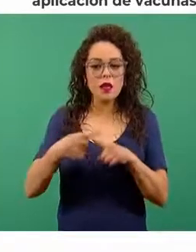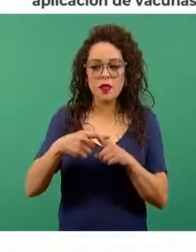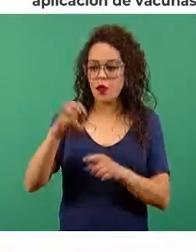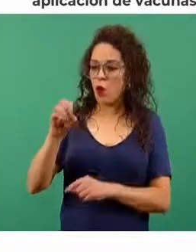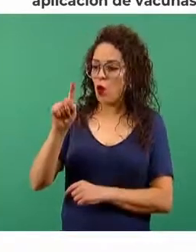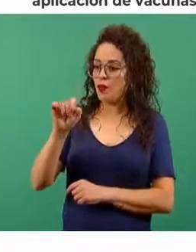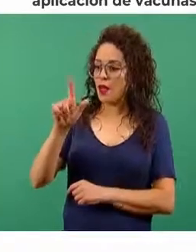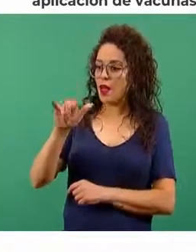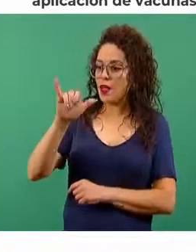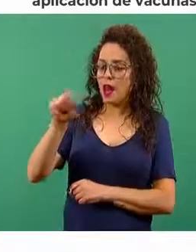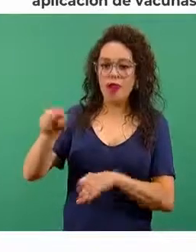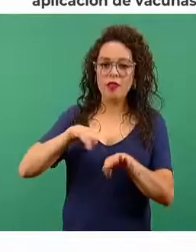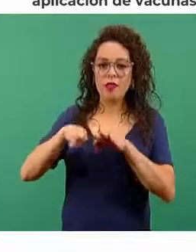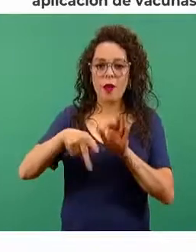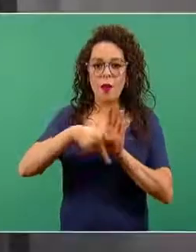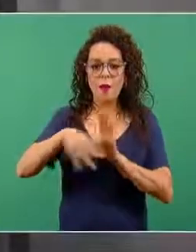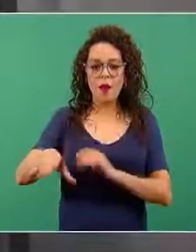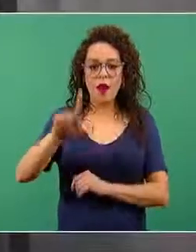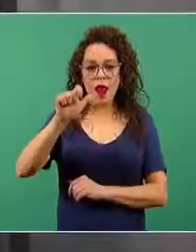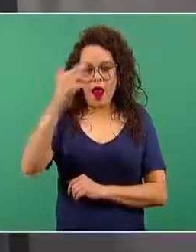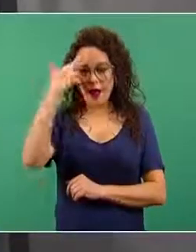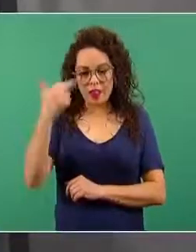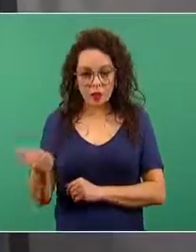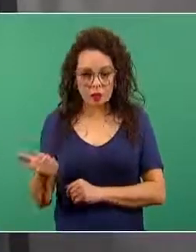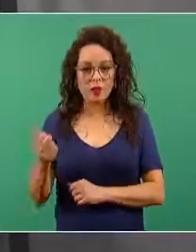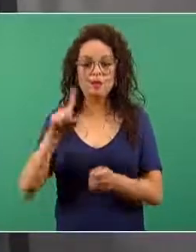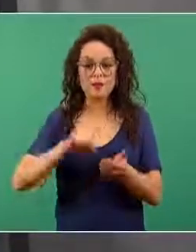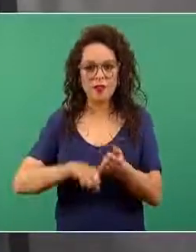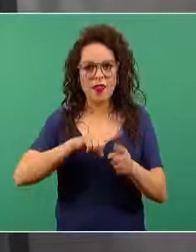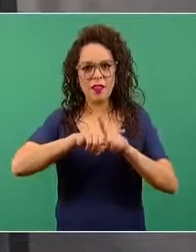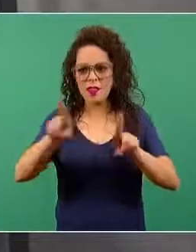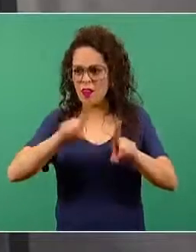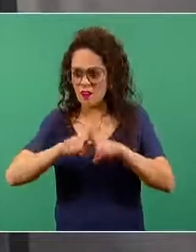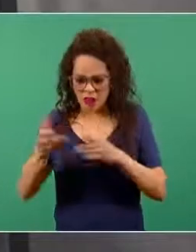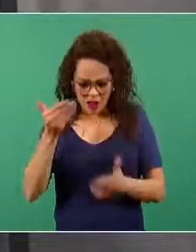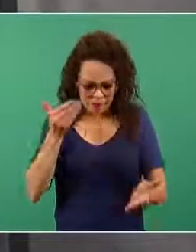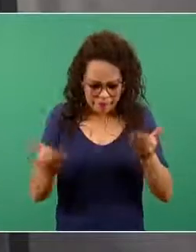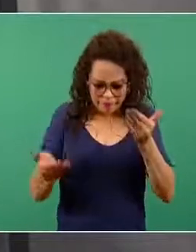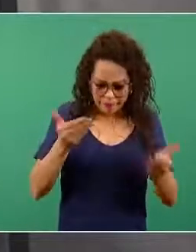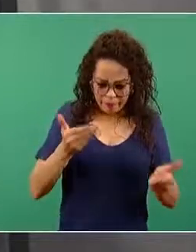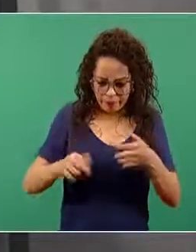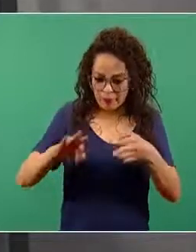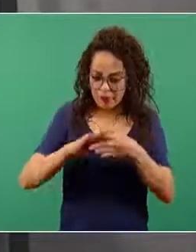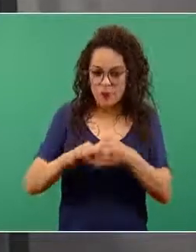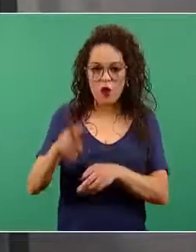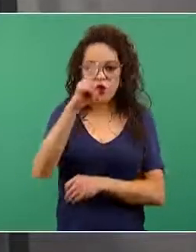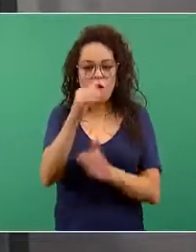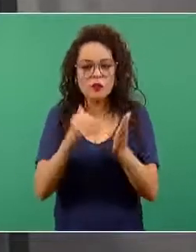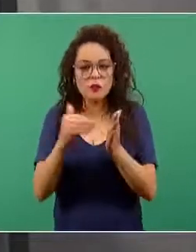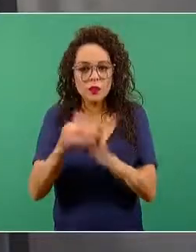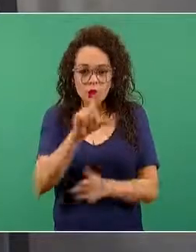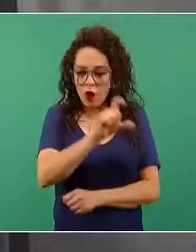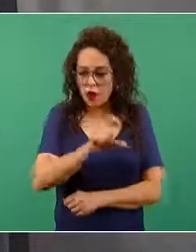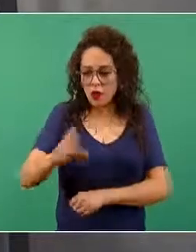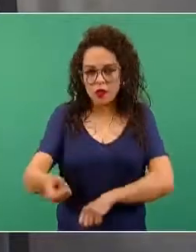Razón, la cifra de diferencia, estas casi 2 millones de vacunas,